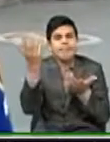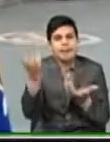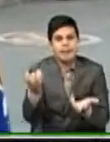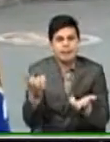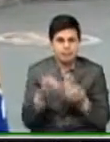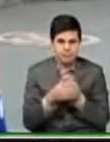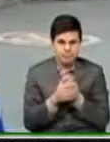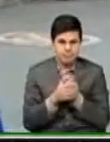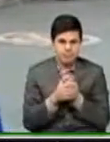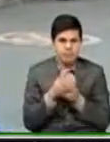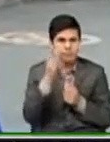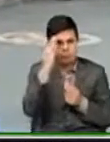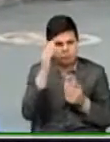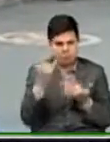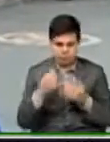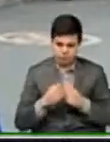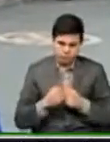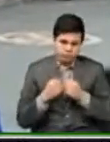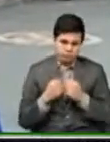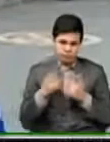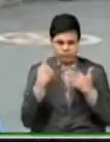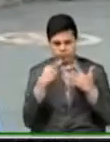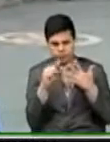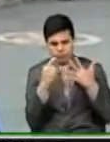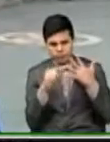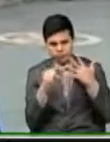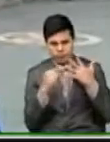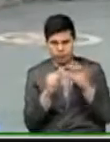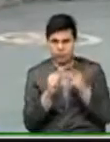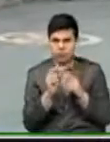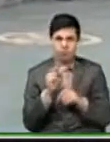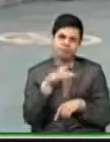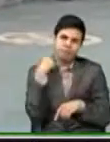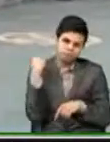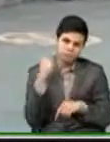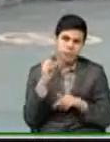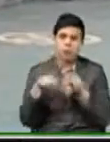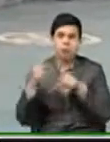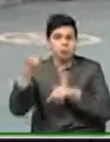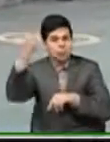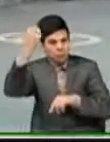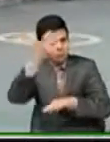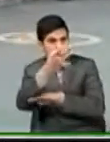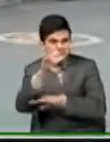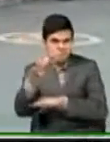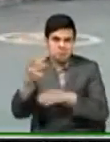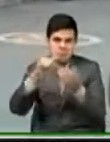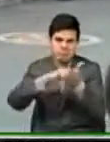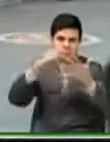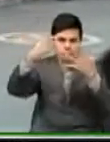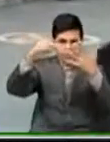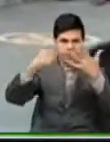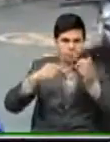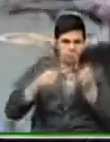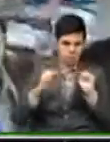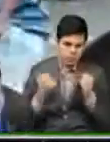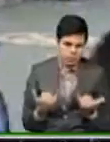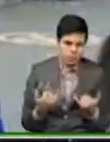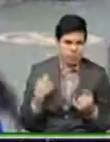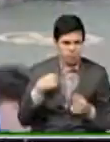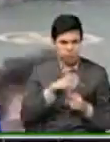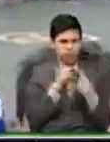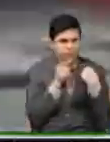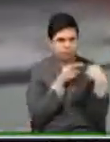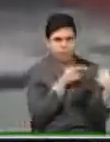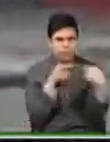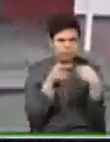Se nos han dado resultados negativos, pero también resultados positivos. Hemos compartido un grato agradable y estamos ahorita en la